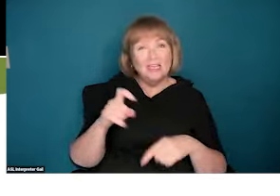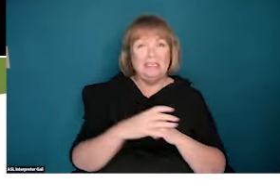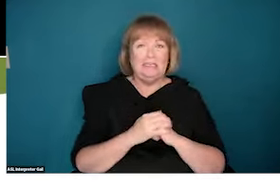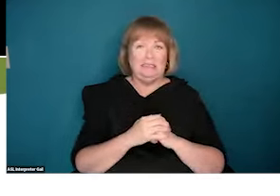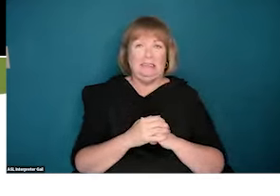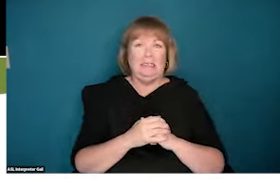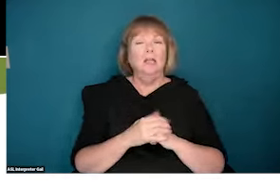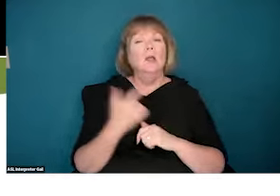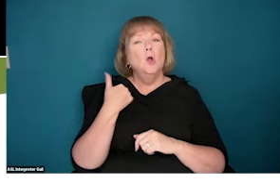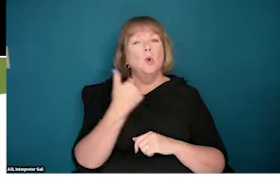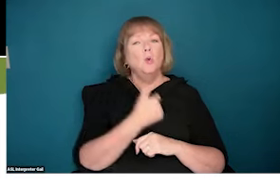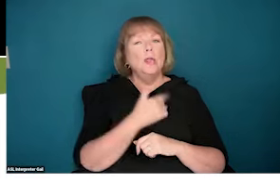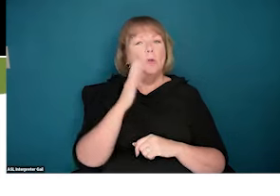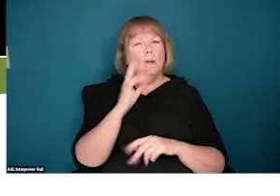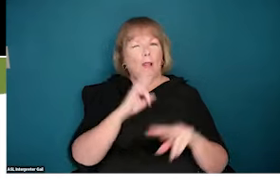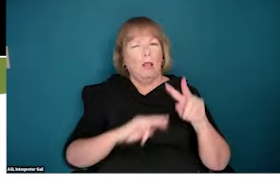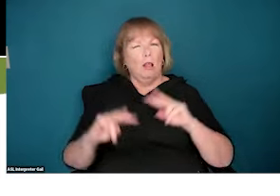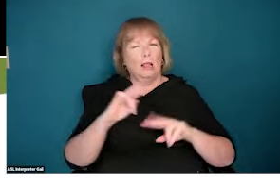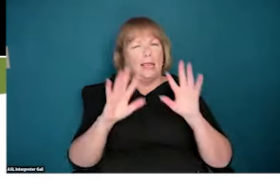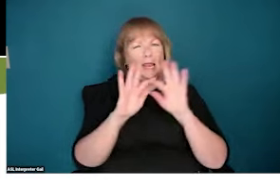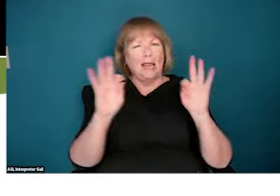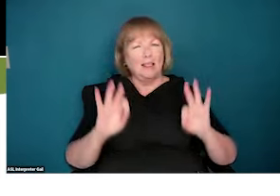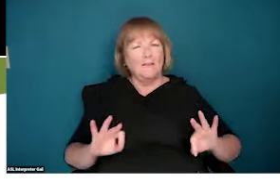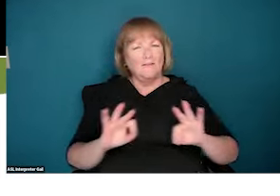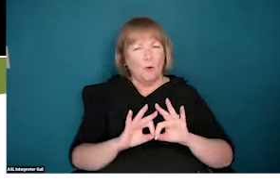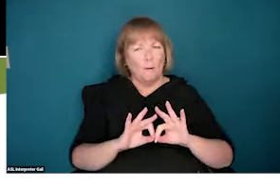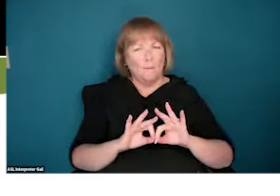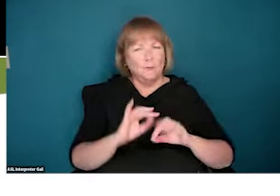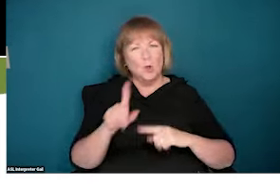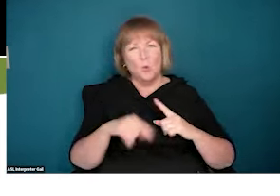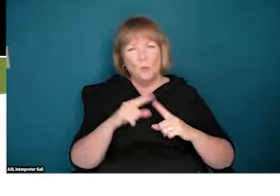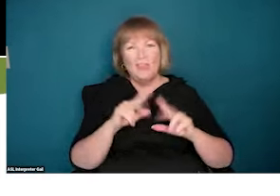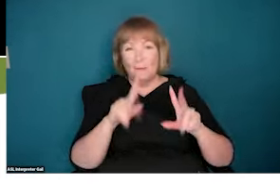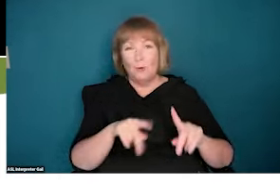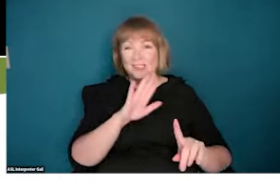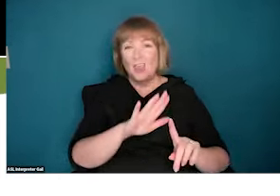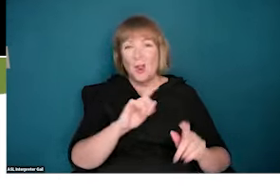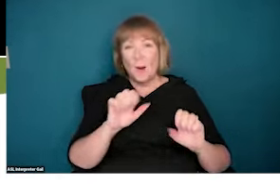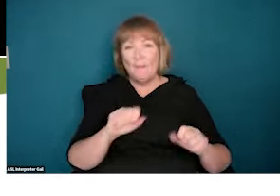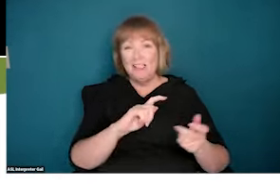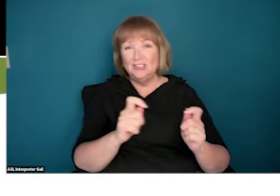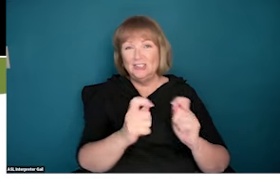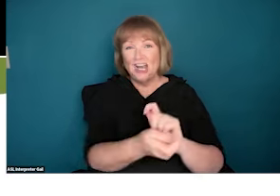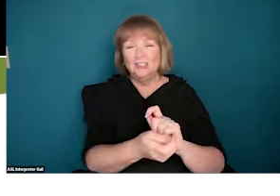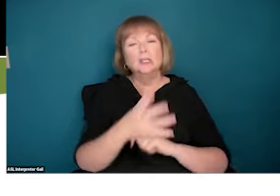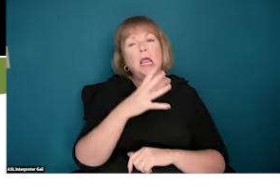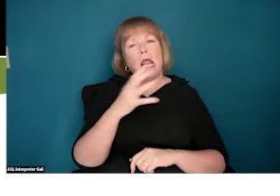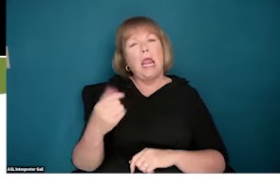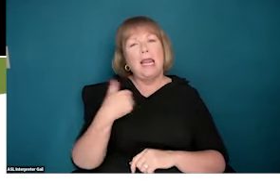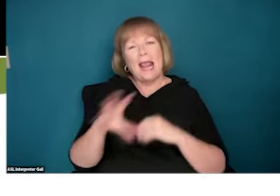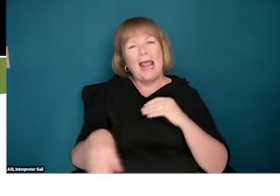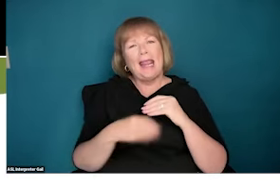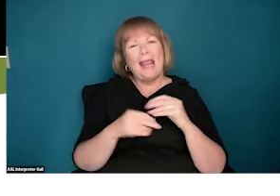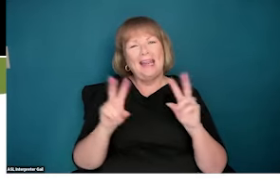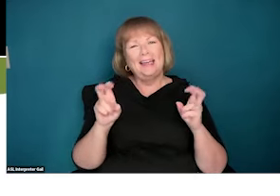apoyo puede darle a usted la persona por un año o puesto por 40 años. y cómo revisitar estos